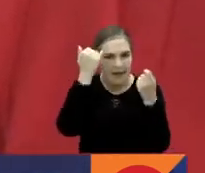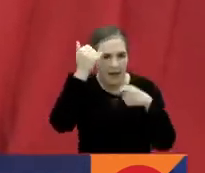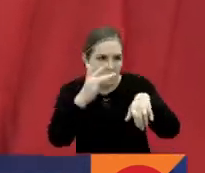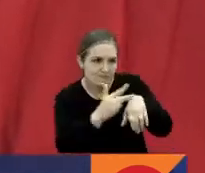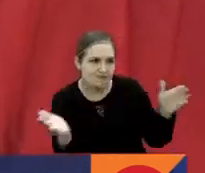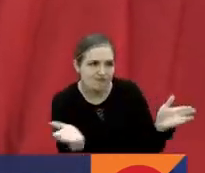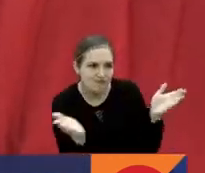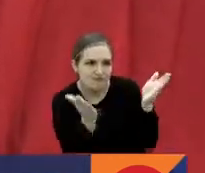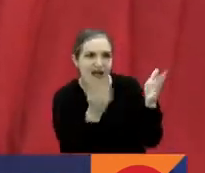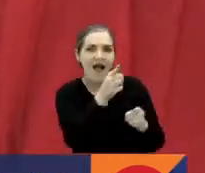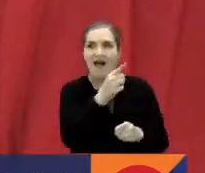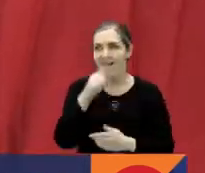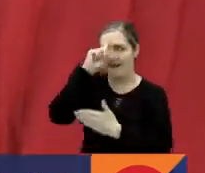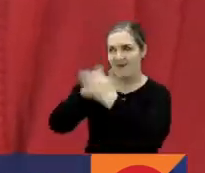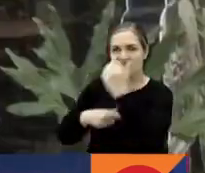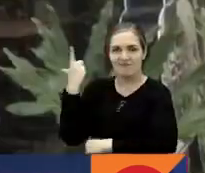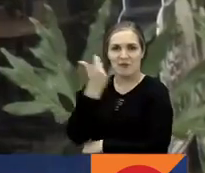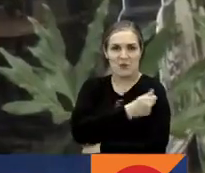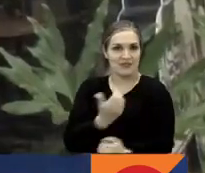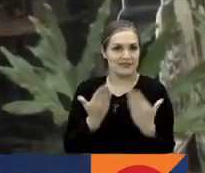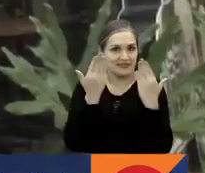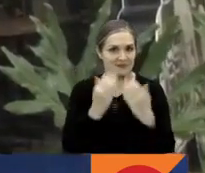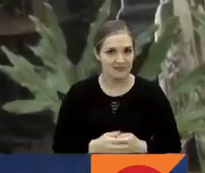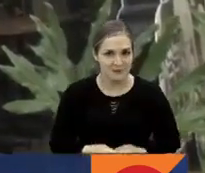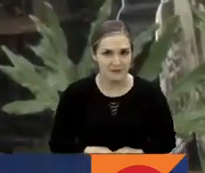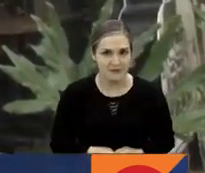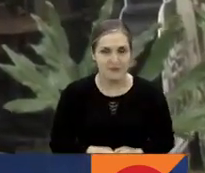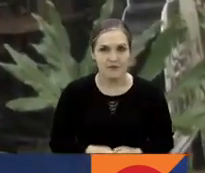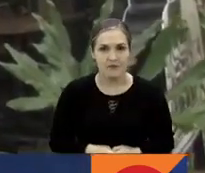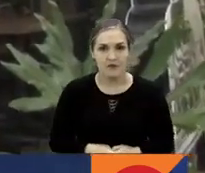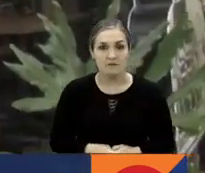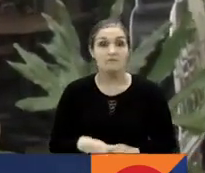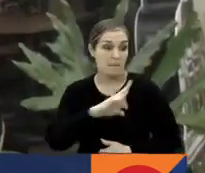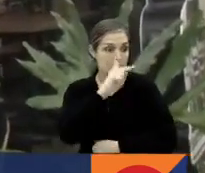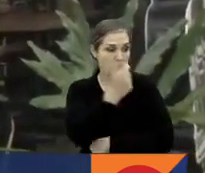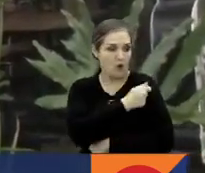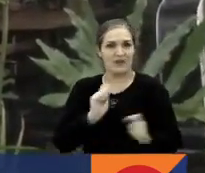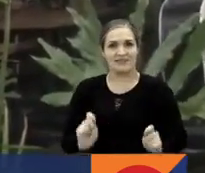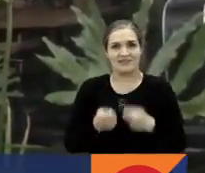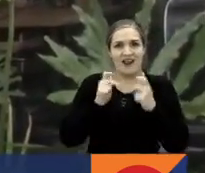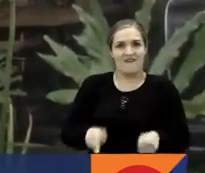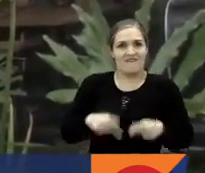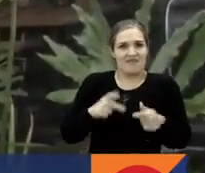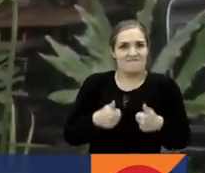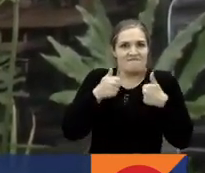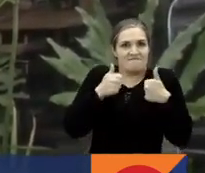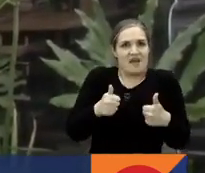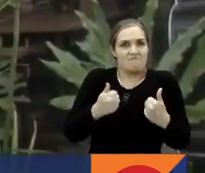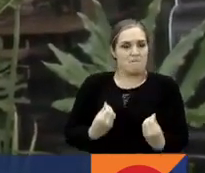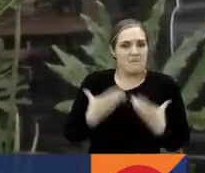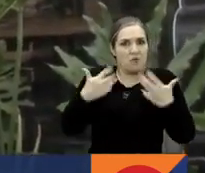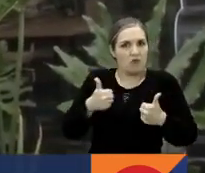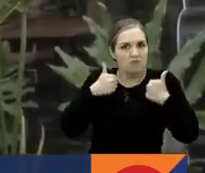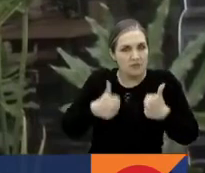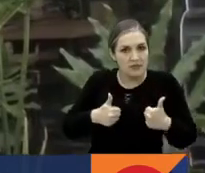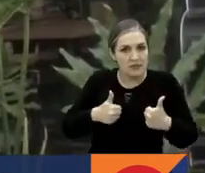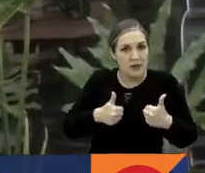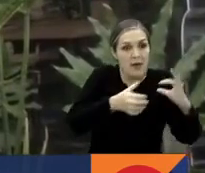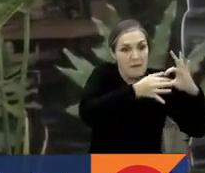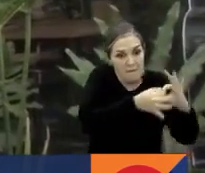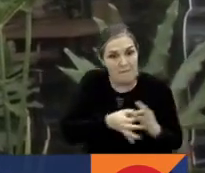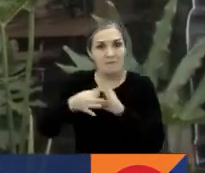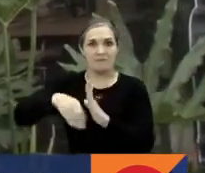más para vacunarse. Pues la vacuna salva vidas. Pues adicional de eso, pues uno adquiere un beneficio